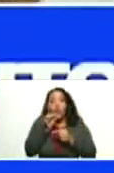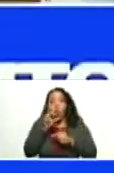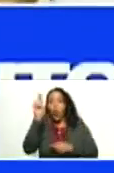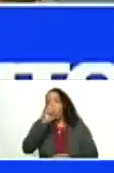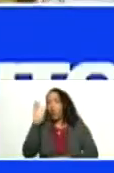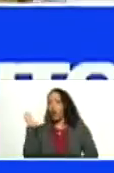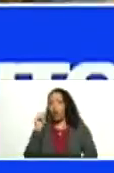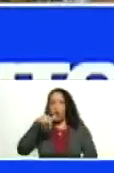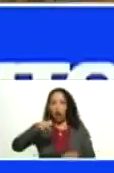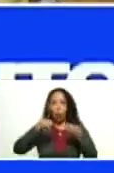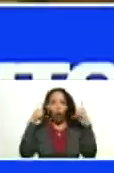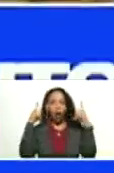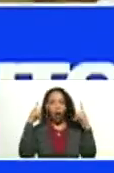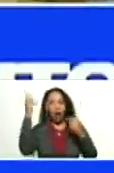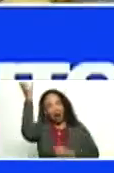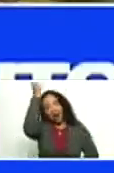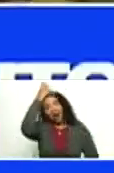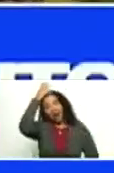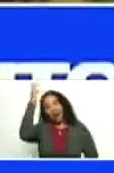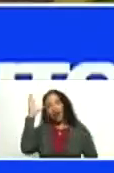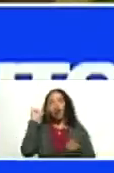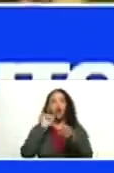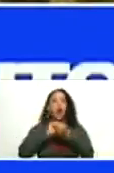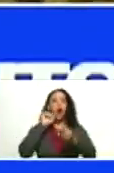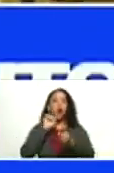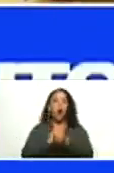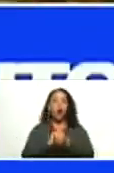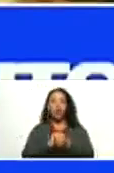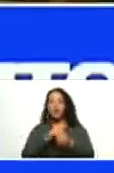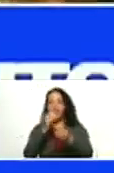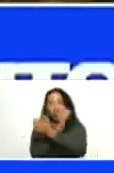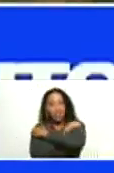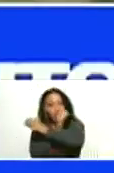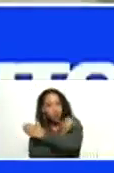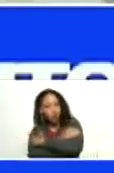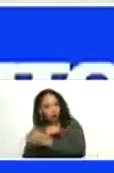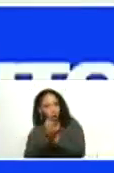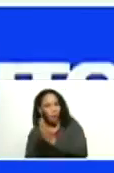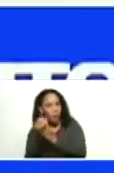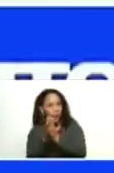vino a La Guaira. El rey de la cocada. ¿Ah? Felicidades. Pues los emprendedores.